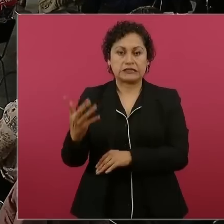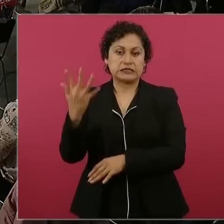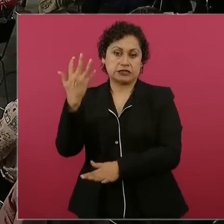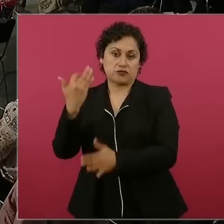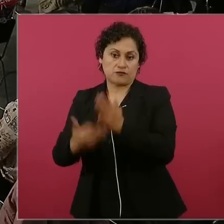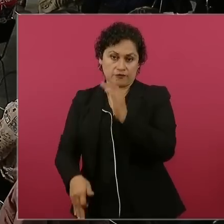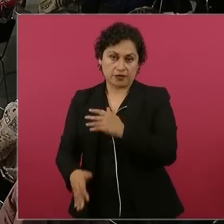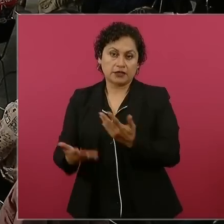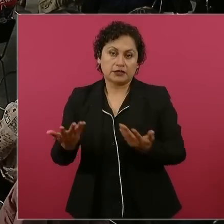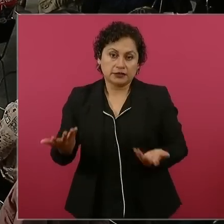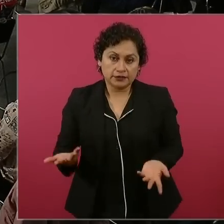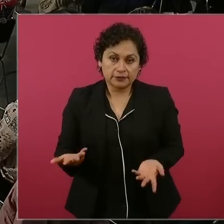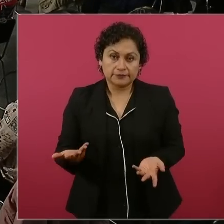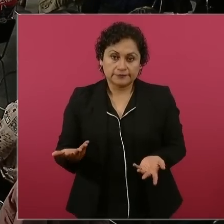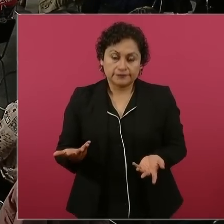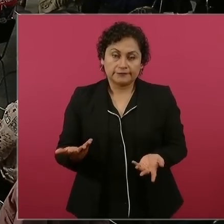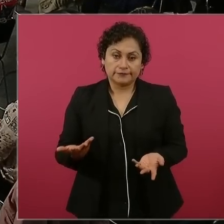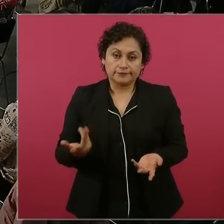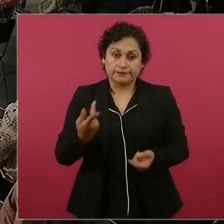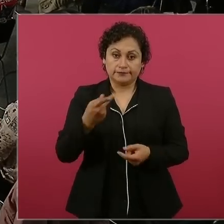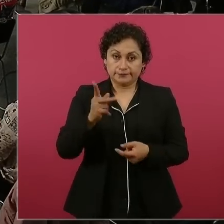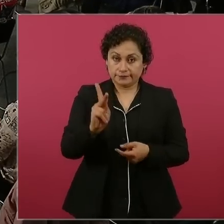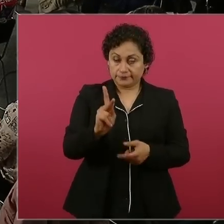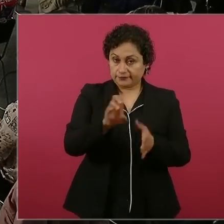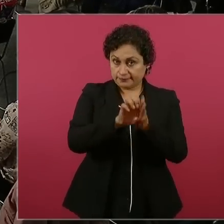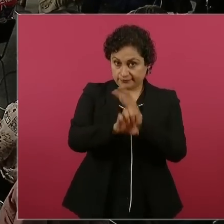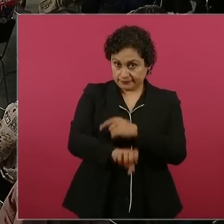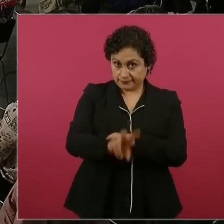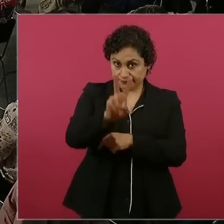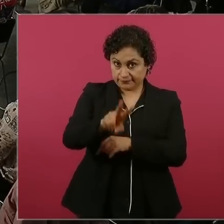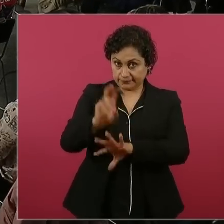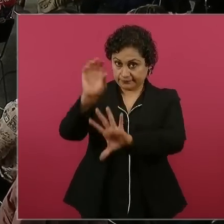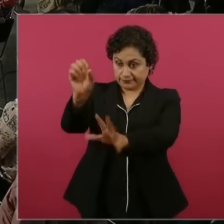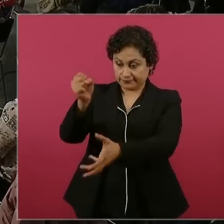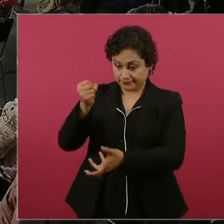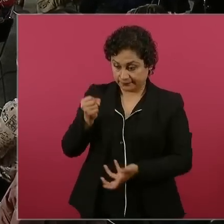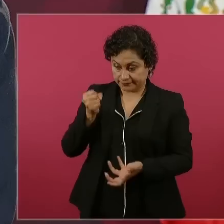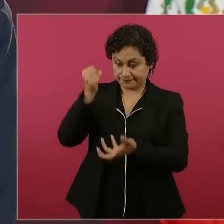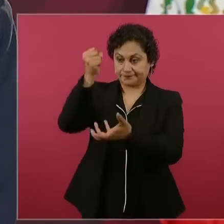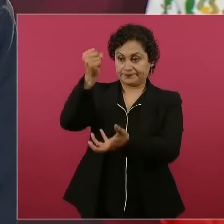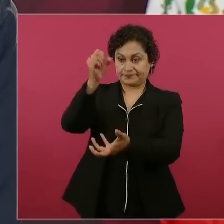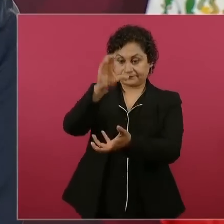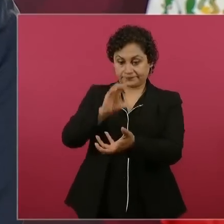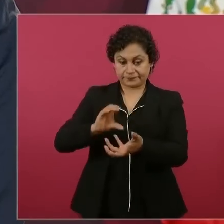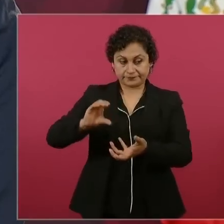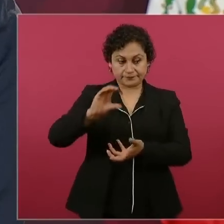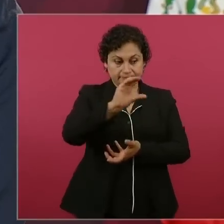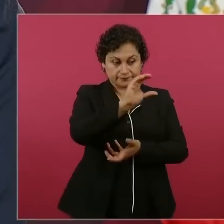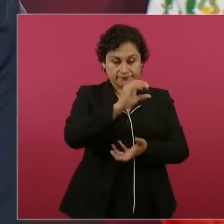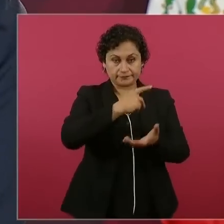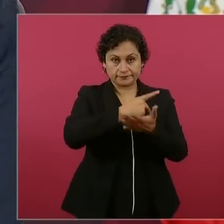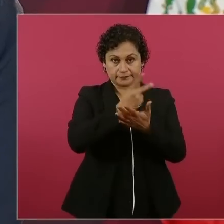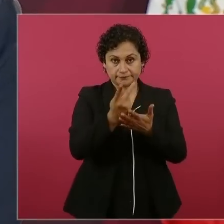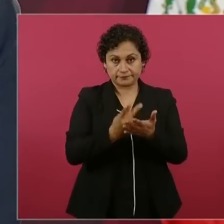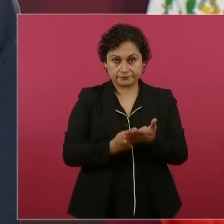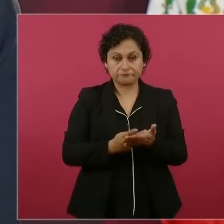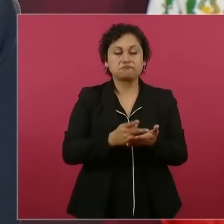cuando se trate de una pequeña porción del presupuesto o un solo programa de bienestar, llega.